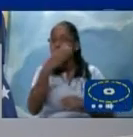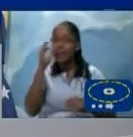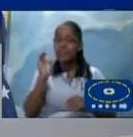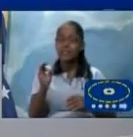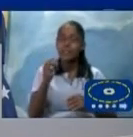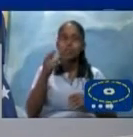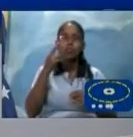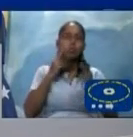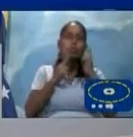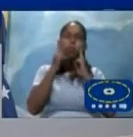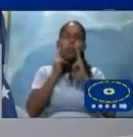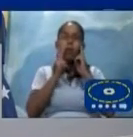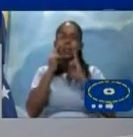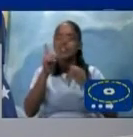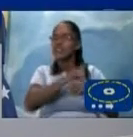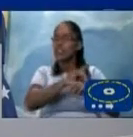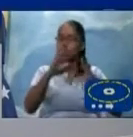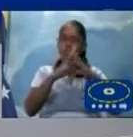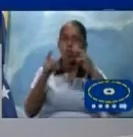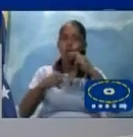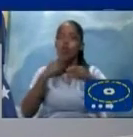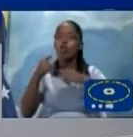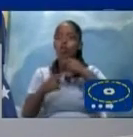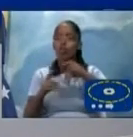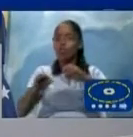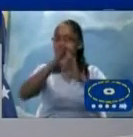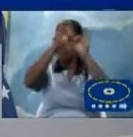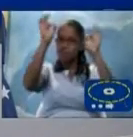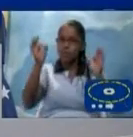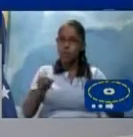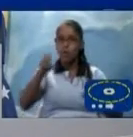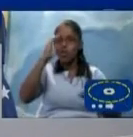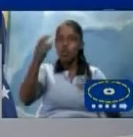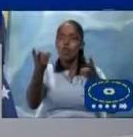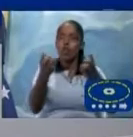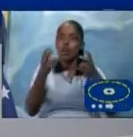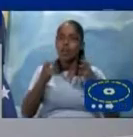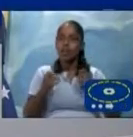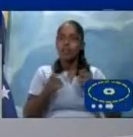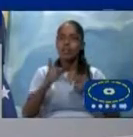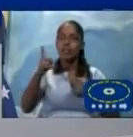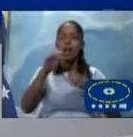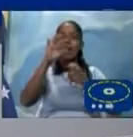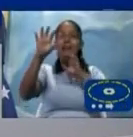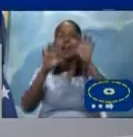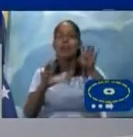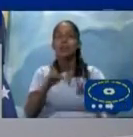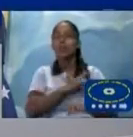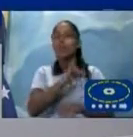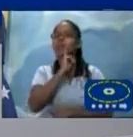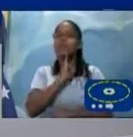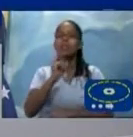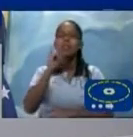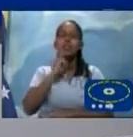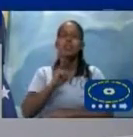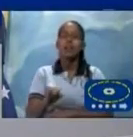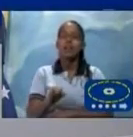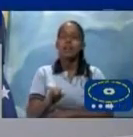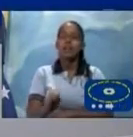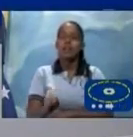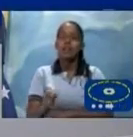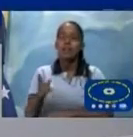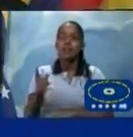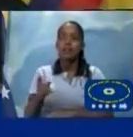blanquitos, morenitos, de todos colores y tamaños. Dios los ha recogido, papá. Sí, Señor. La nación de Israel, amados